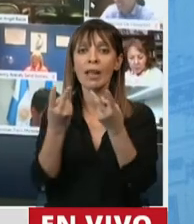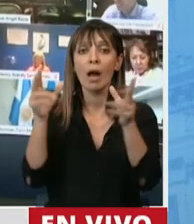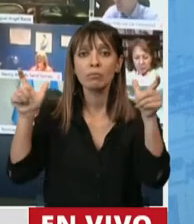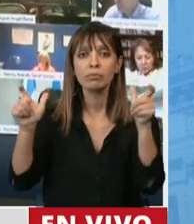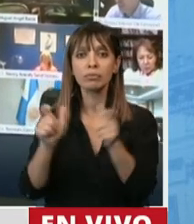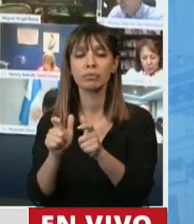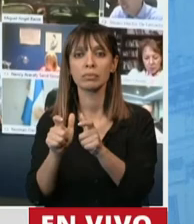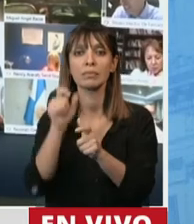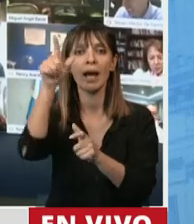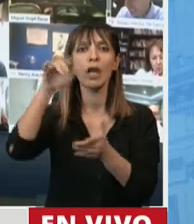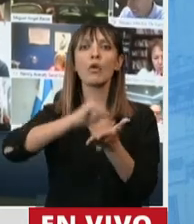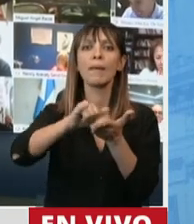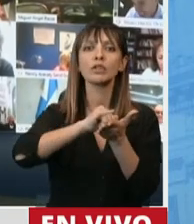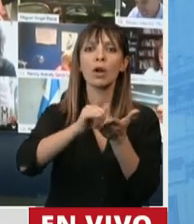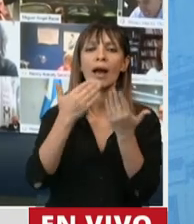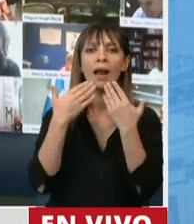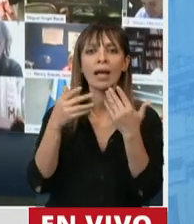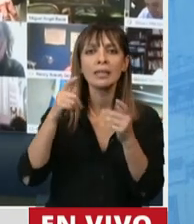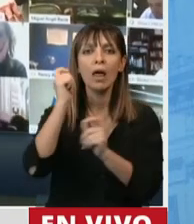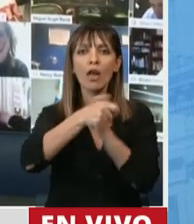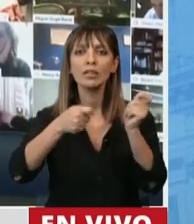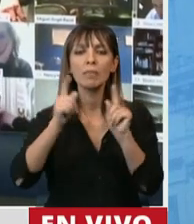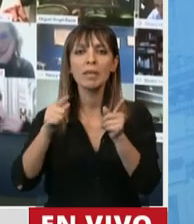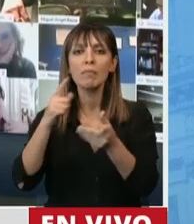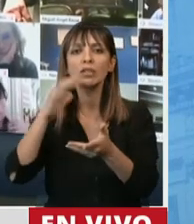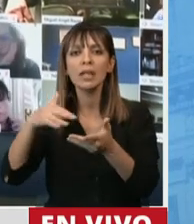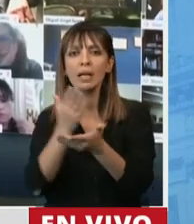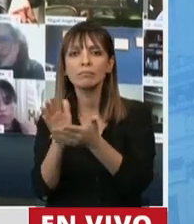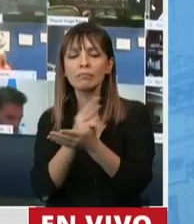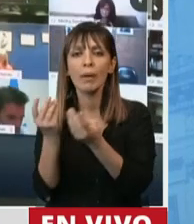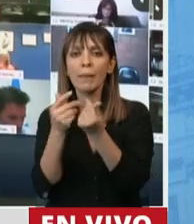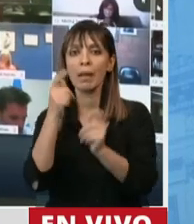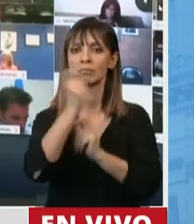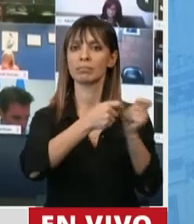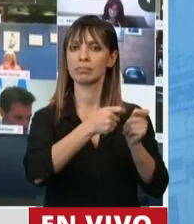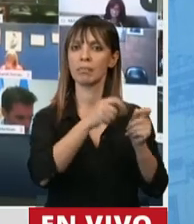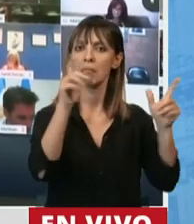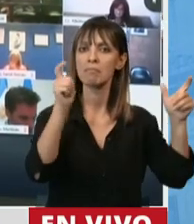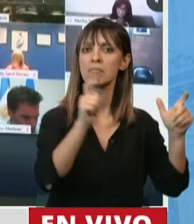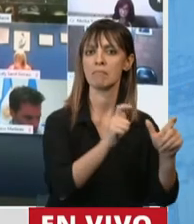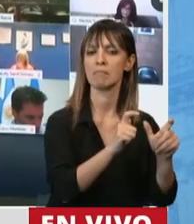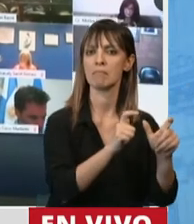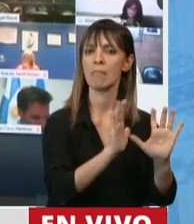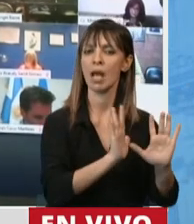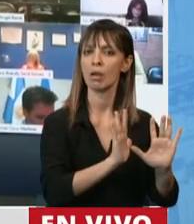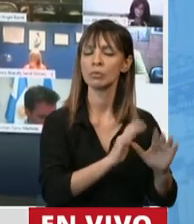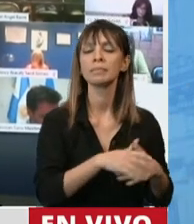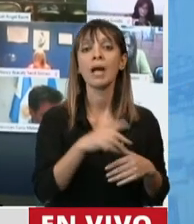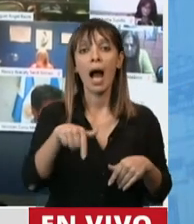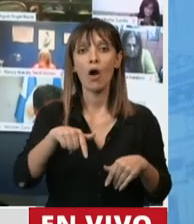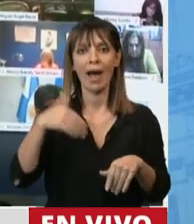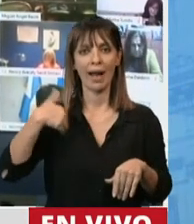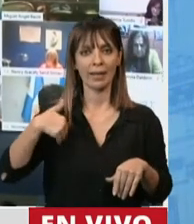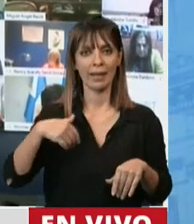habiendo recibido plasma de pacientes recuperados. Bueno, ahora la situación en la Argentina es que con